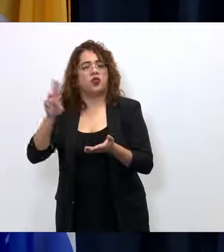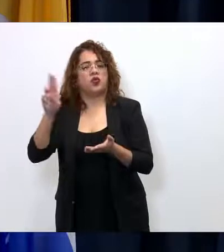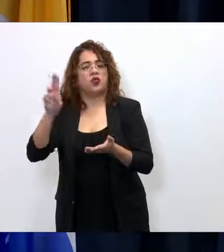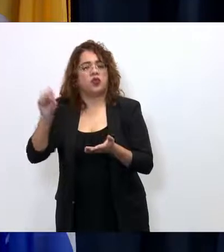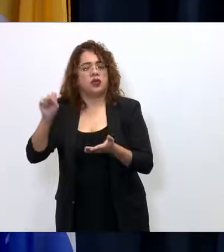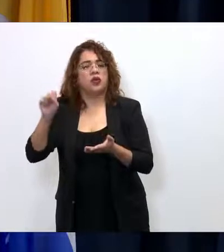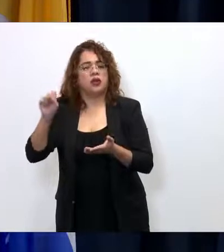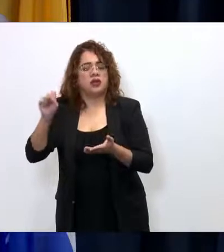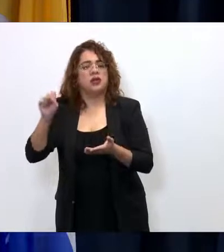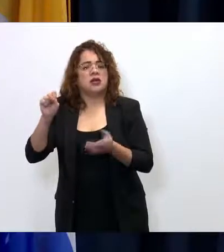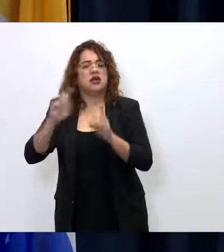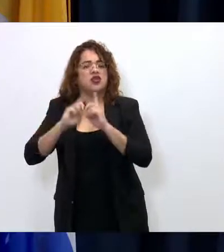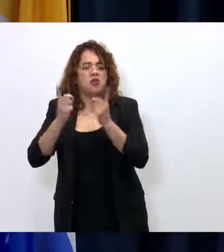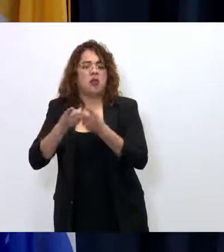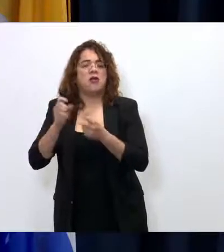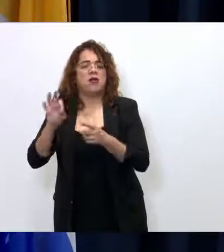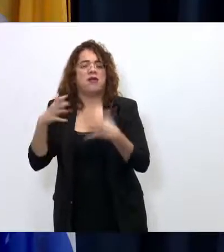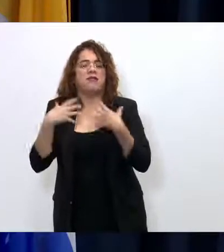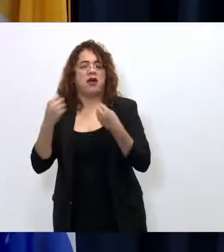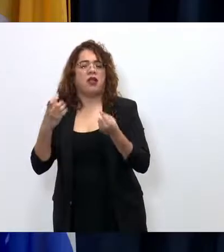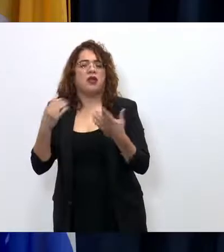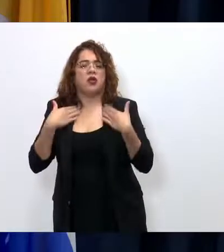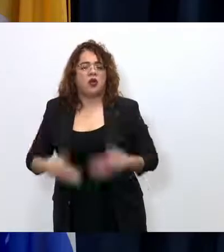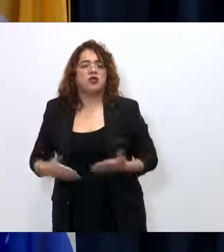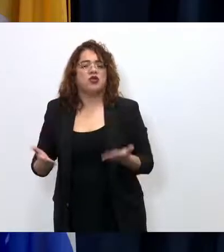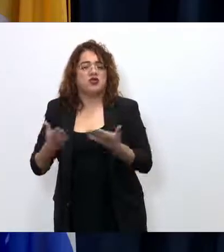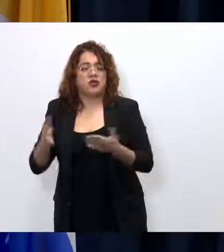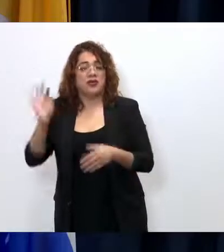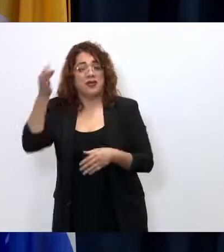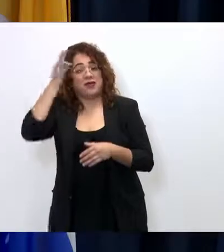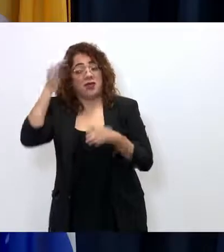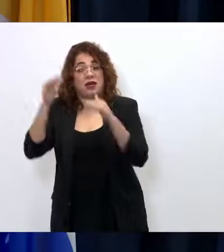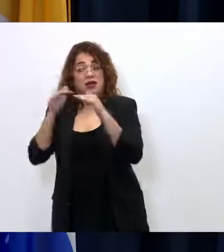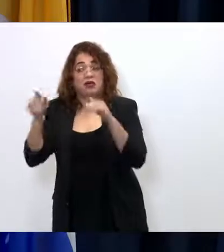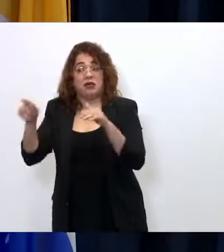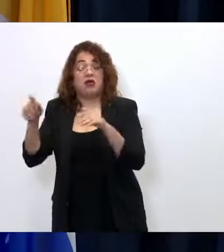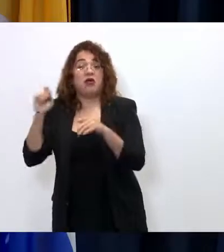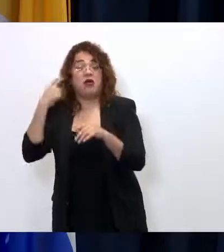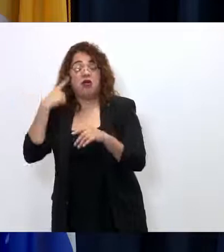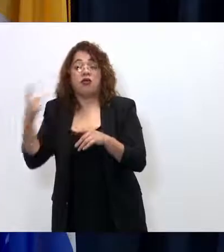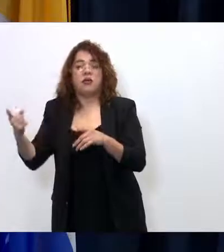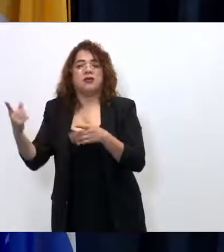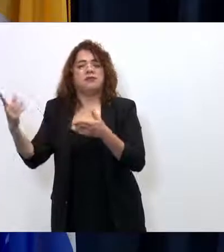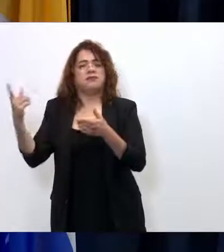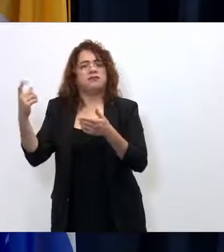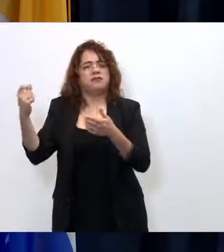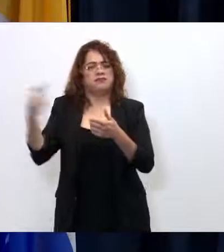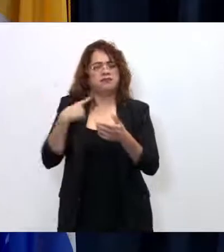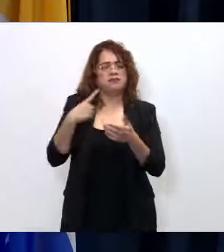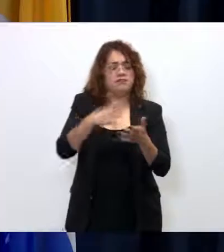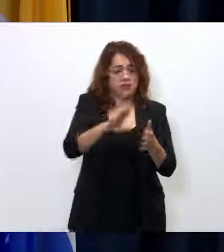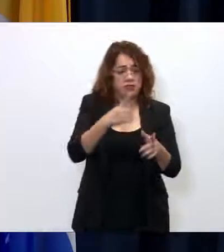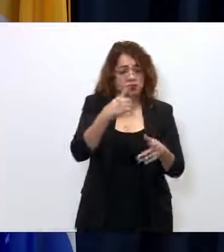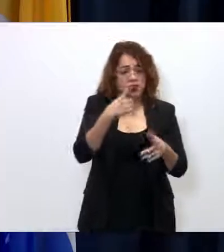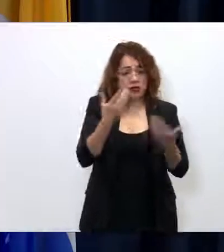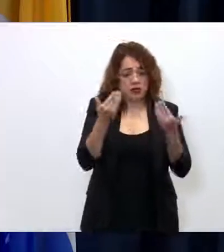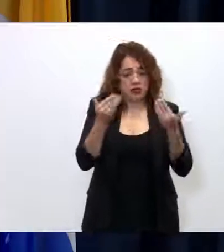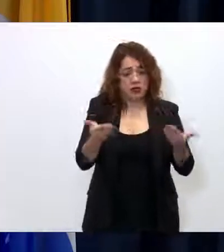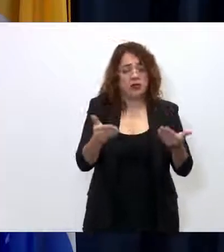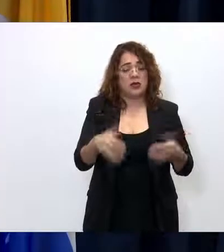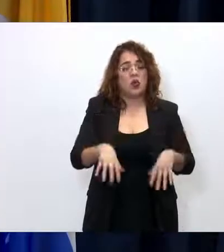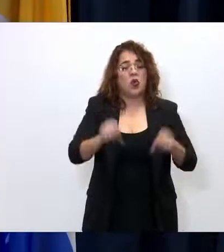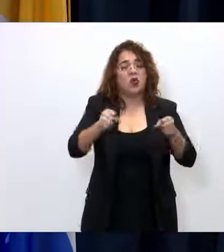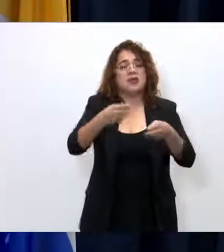la unificación para los menores y ofrecer ese albergue aquí en el Centro